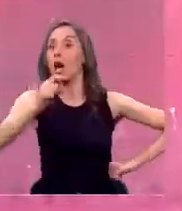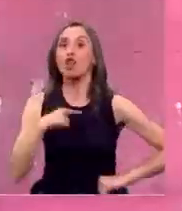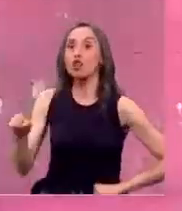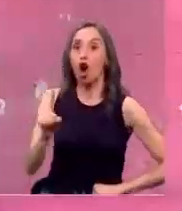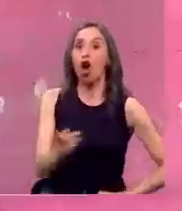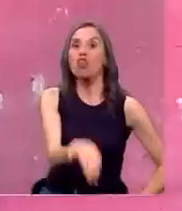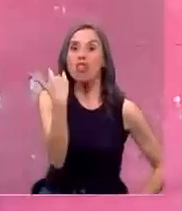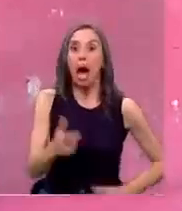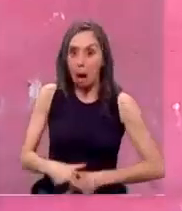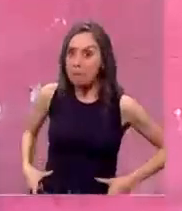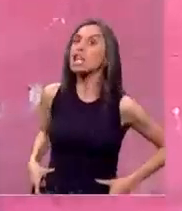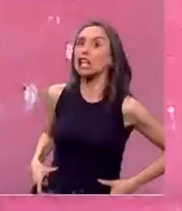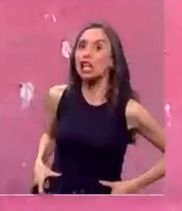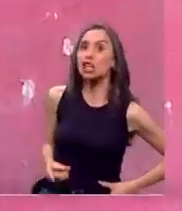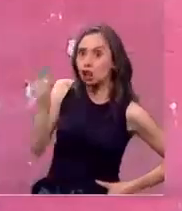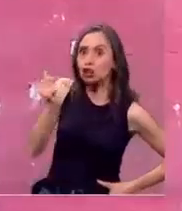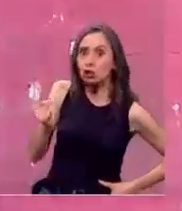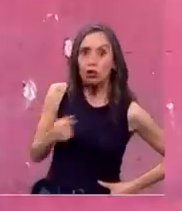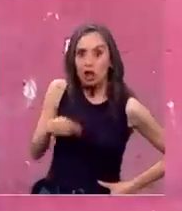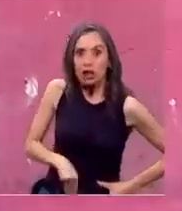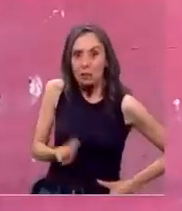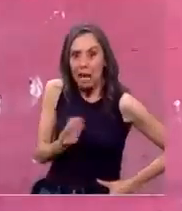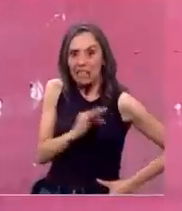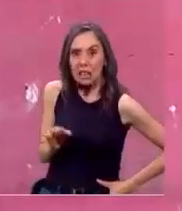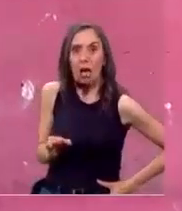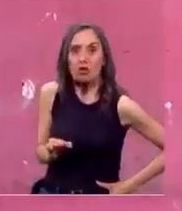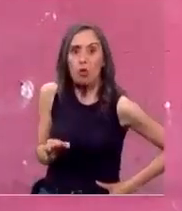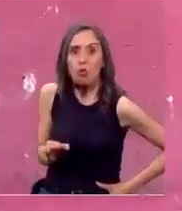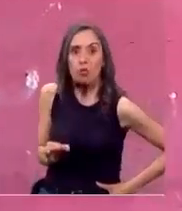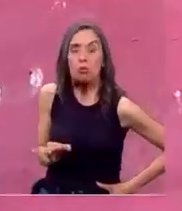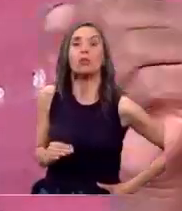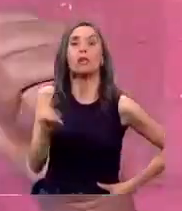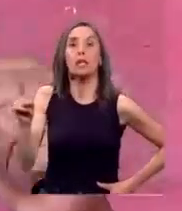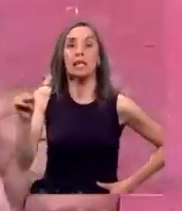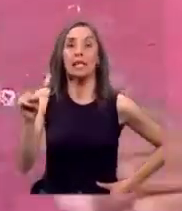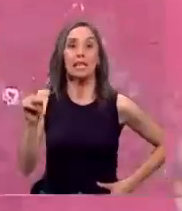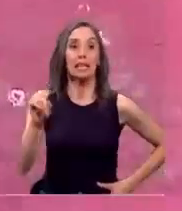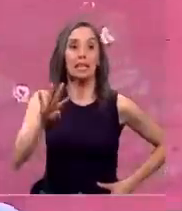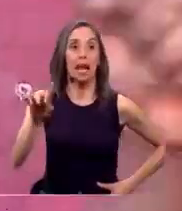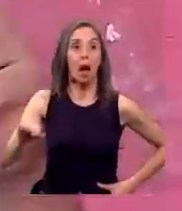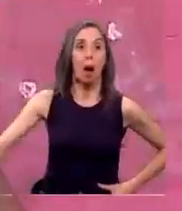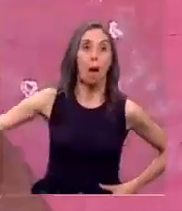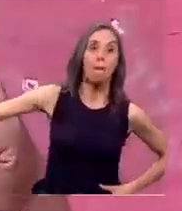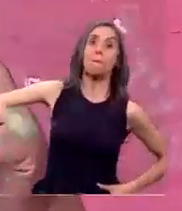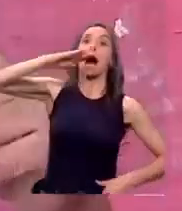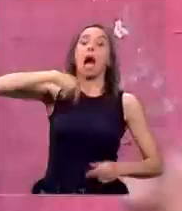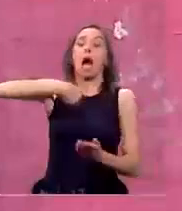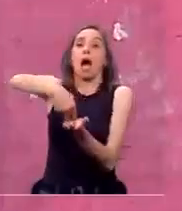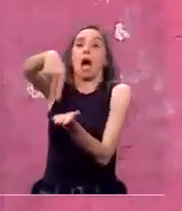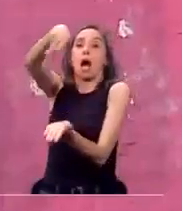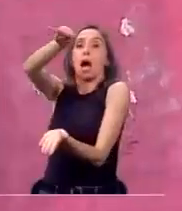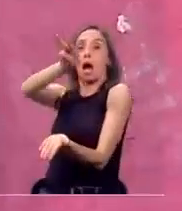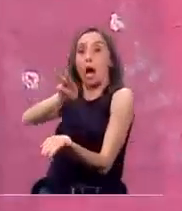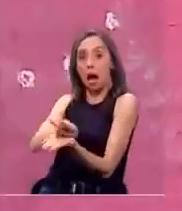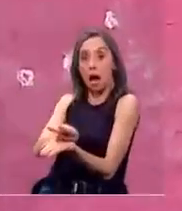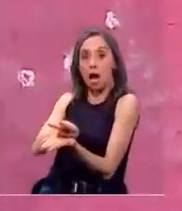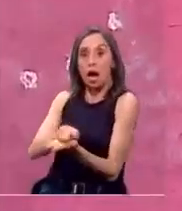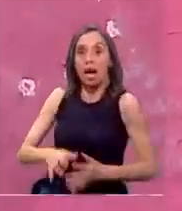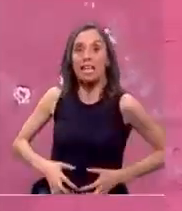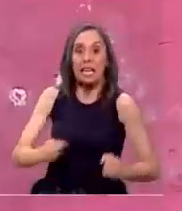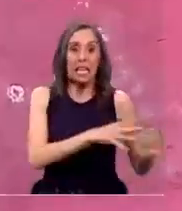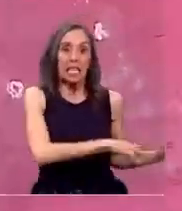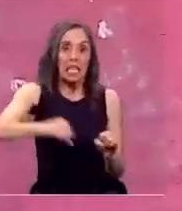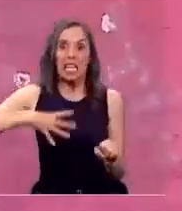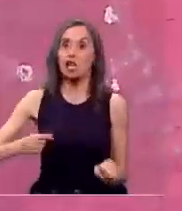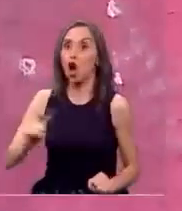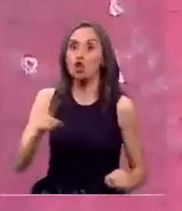No, quítame banano. Pero ¿qué vas a llevar si yo no tengo nada? Y ahora me meten el patadón y me tumbo yo. Y que al final que querían quitarme a mi